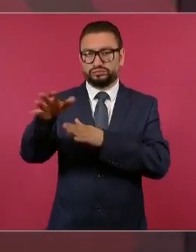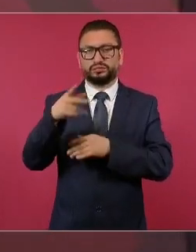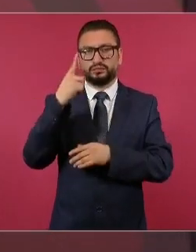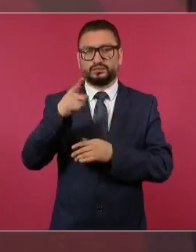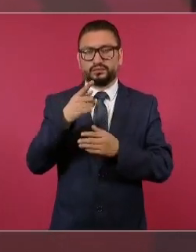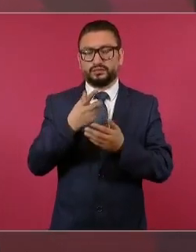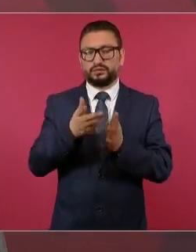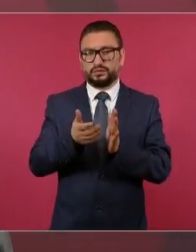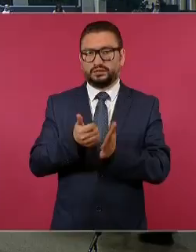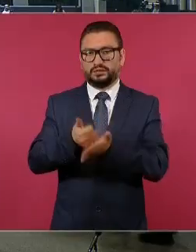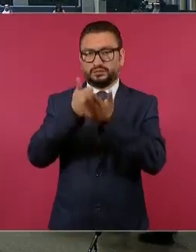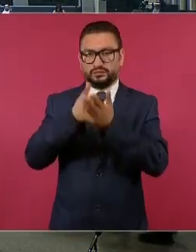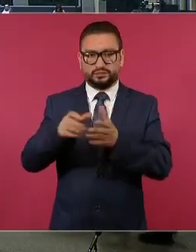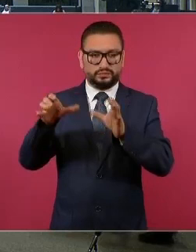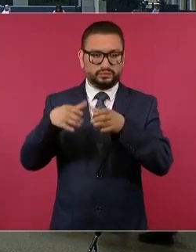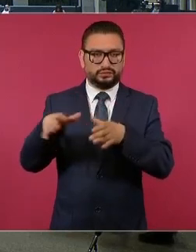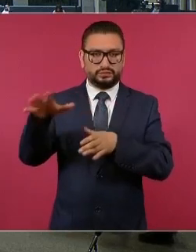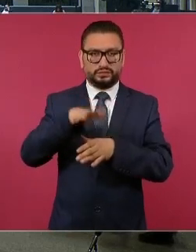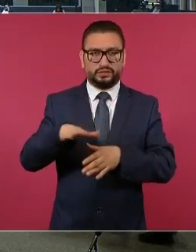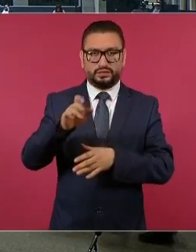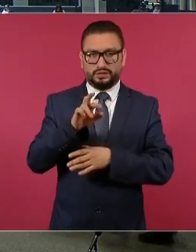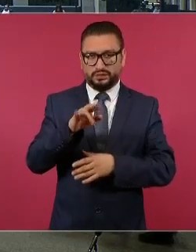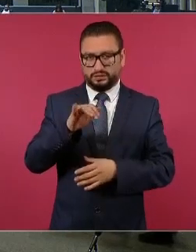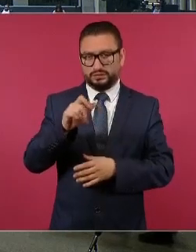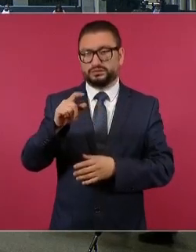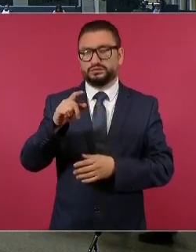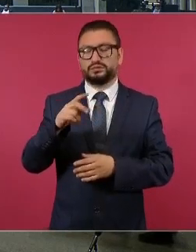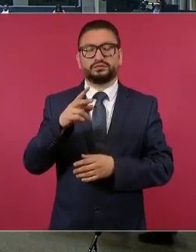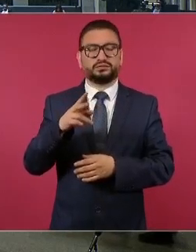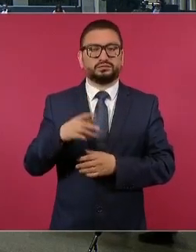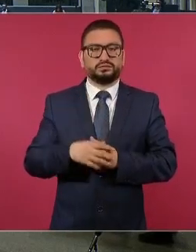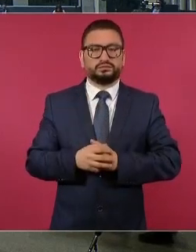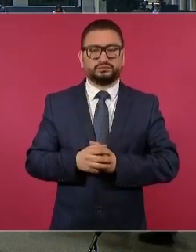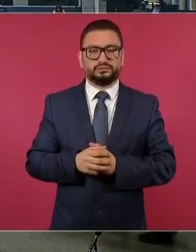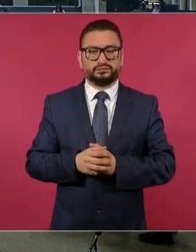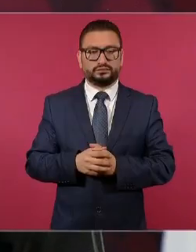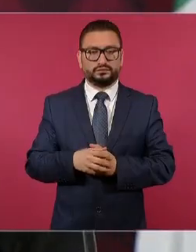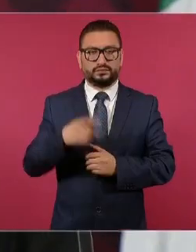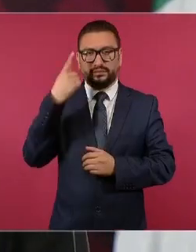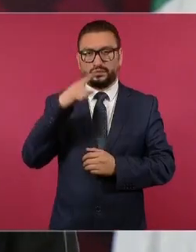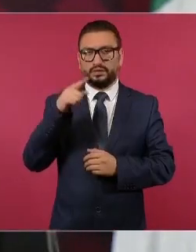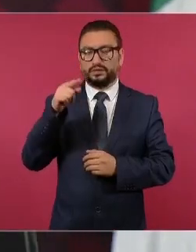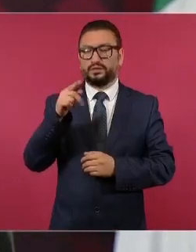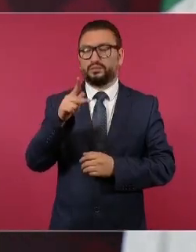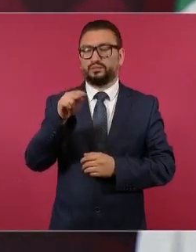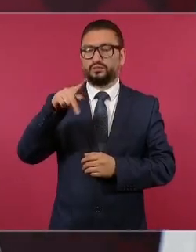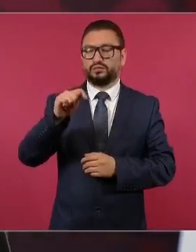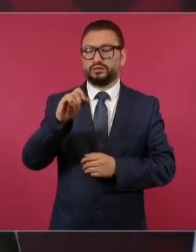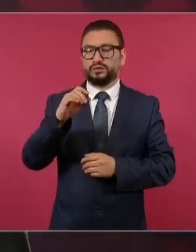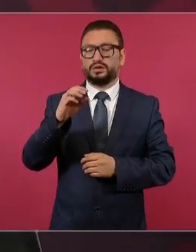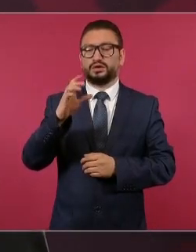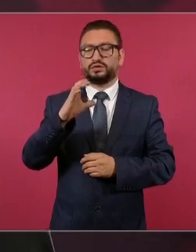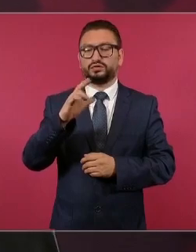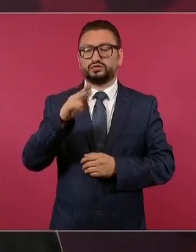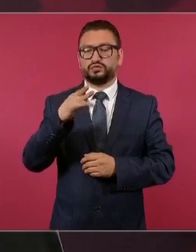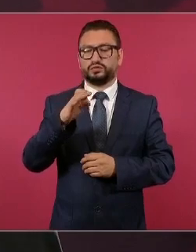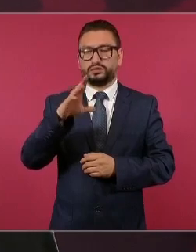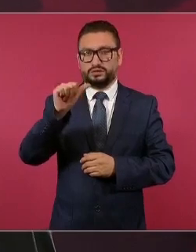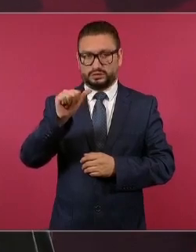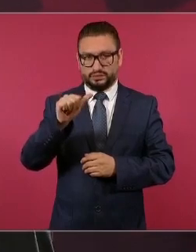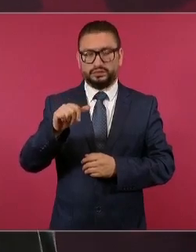para las comunidades ERIs, para Desemboque, para Punta Chueca,